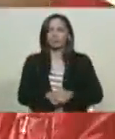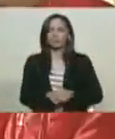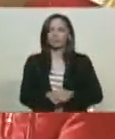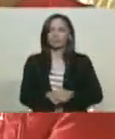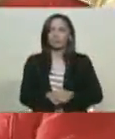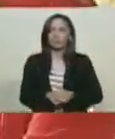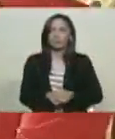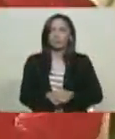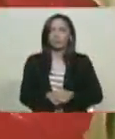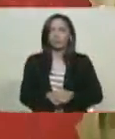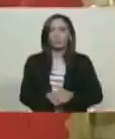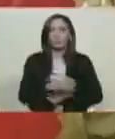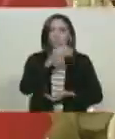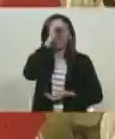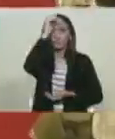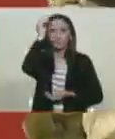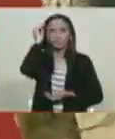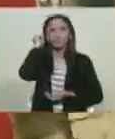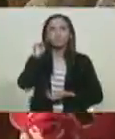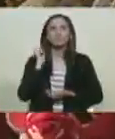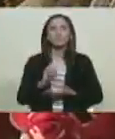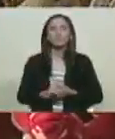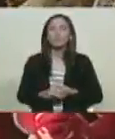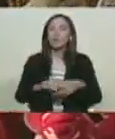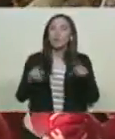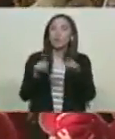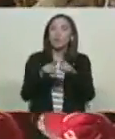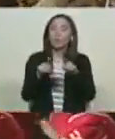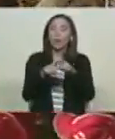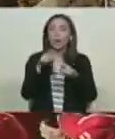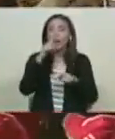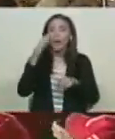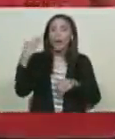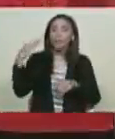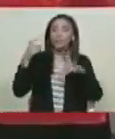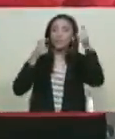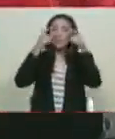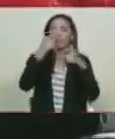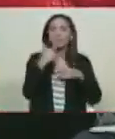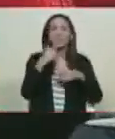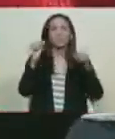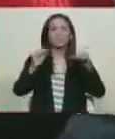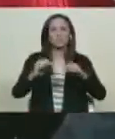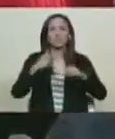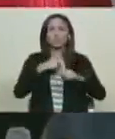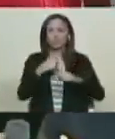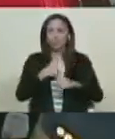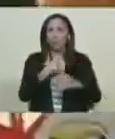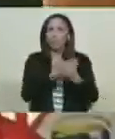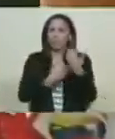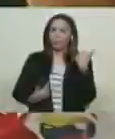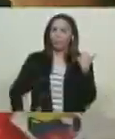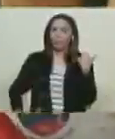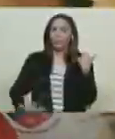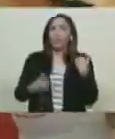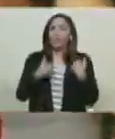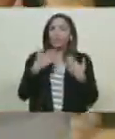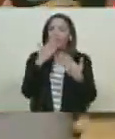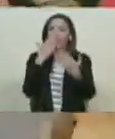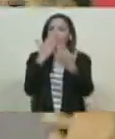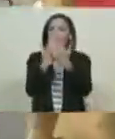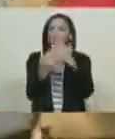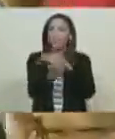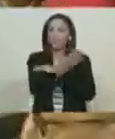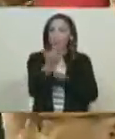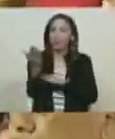asumo como un juramento como el que le hice al comandante Chávez. Juro ante ustedes, hermanos obreros,